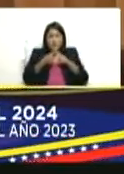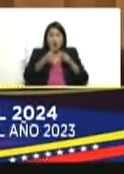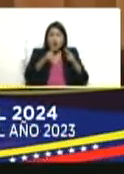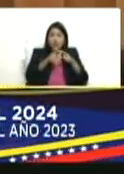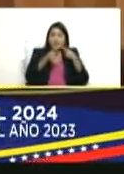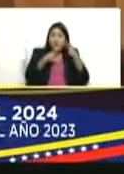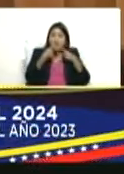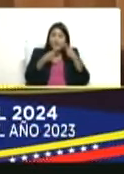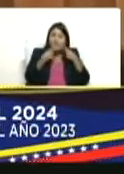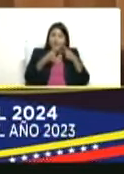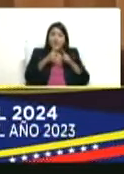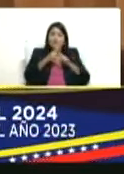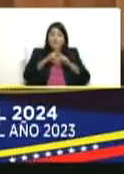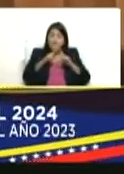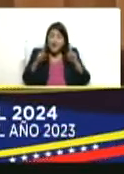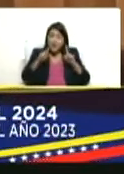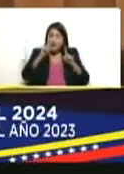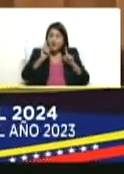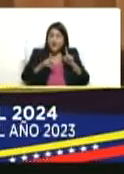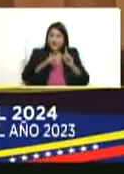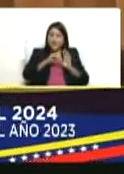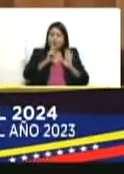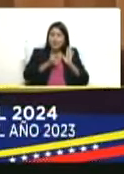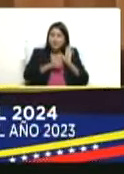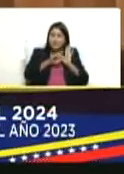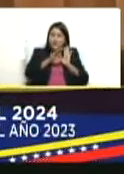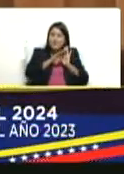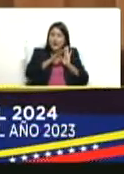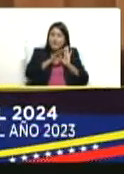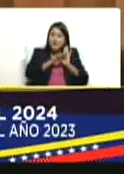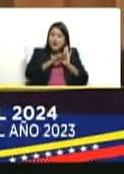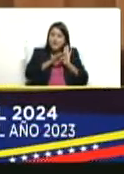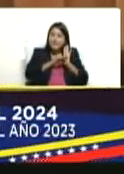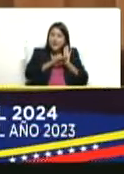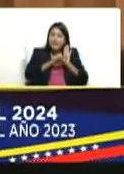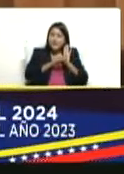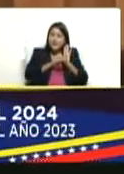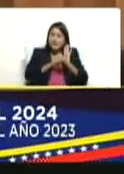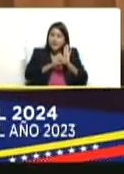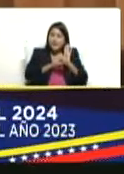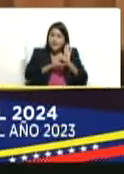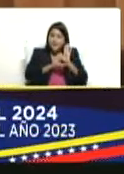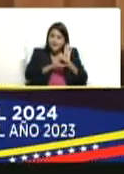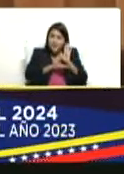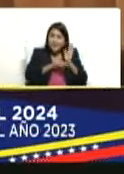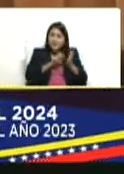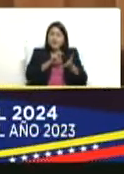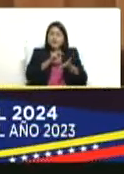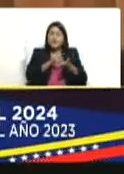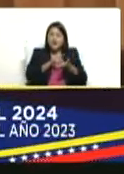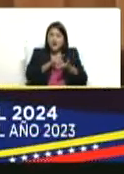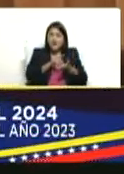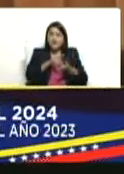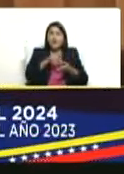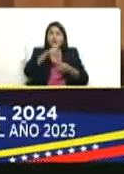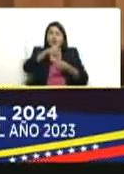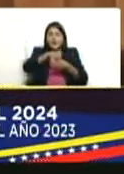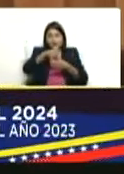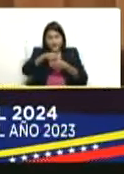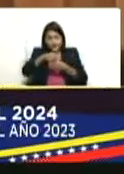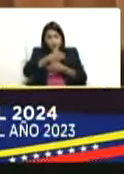políticos siempre que cumplan con los requisitos establecidos para participar en la elección